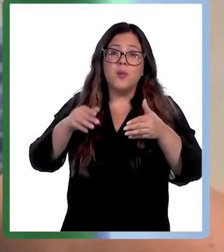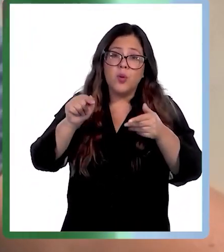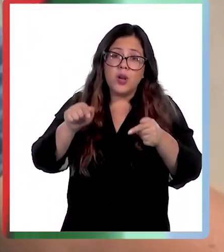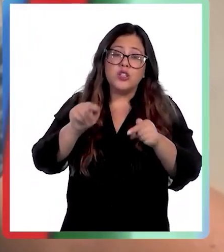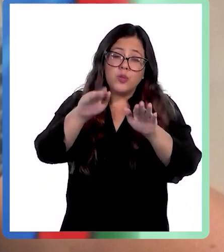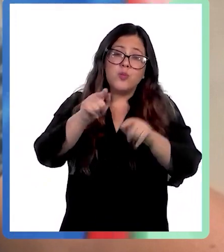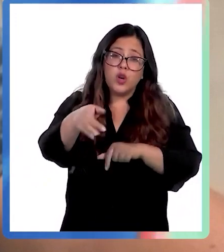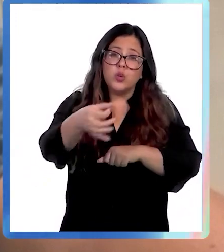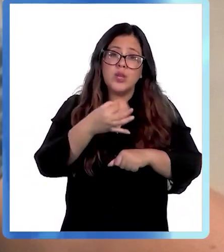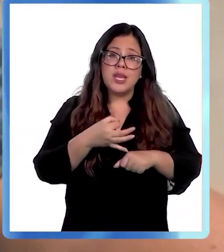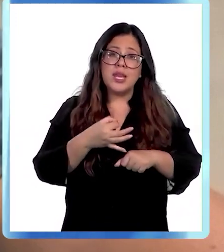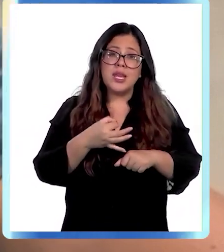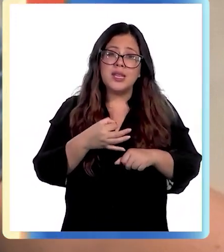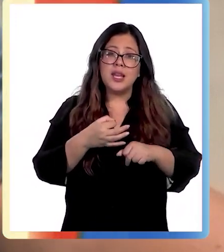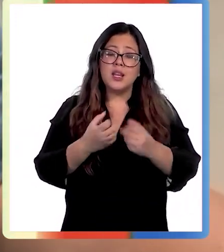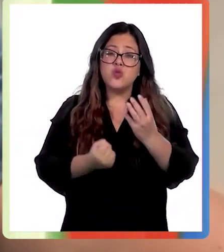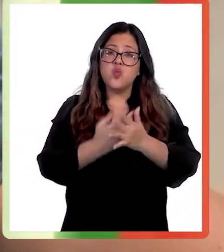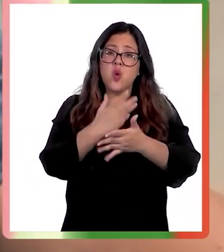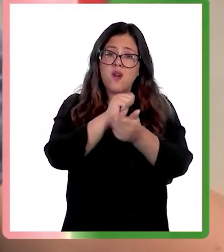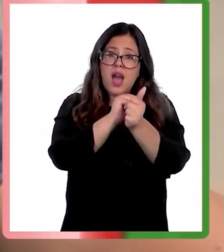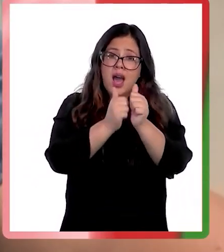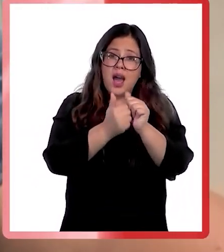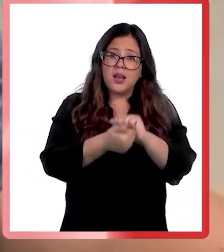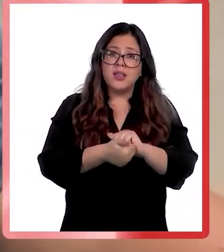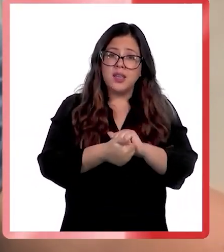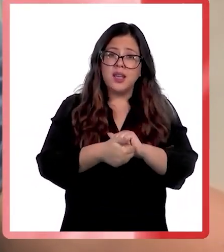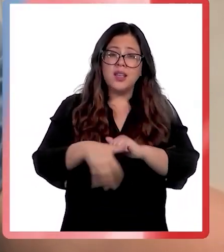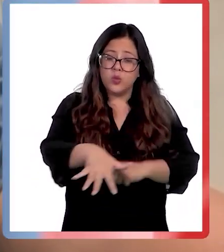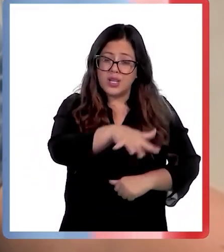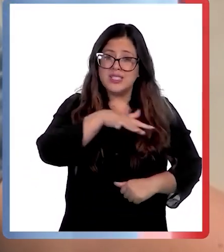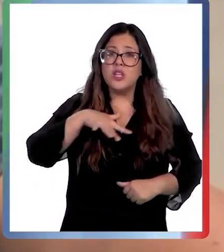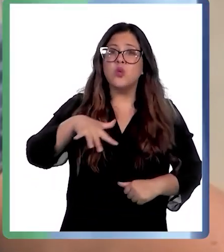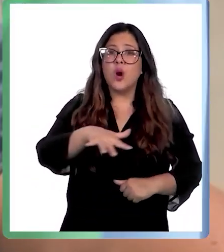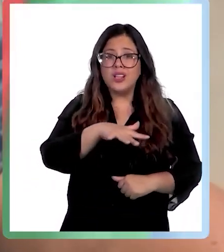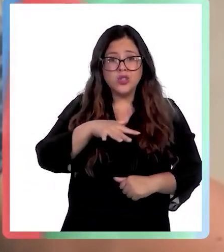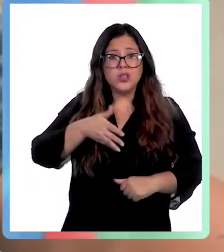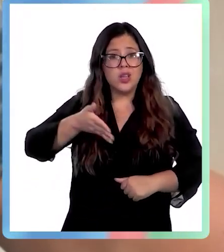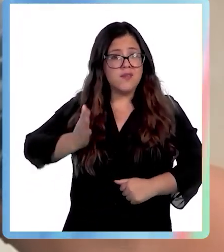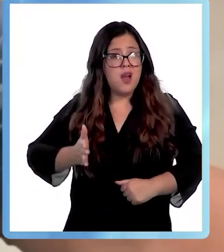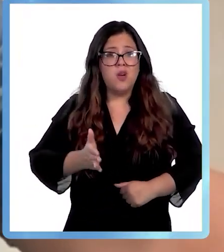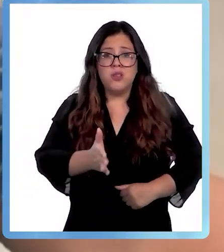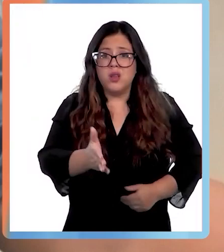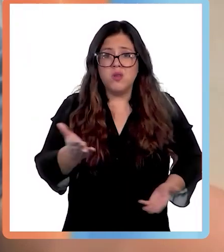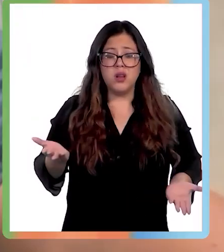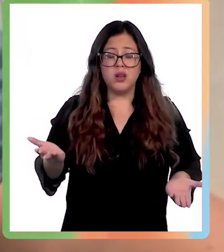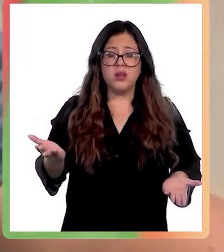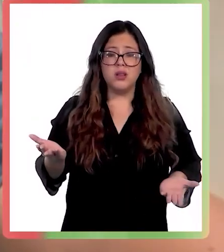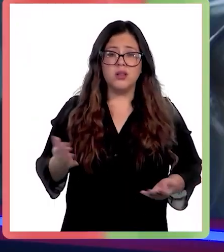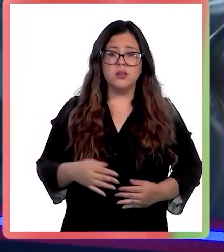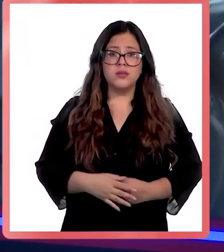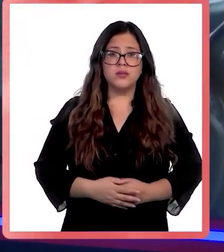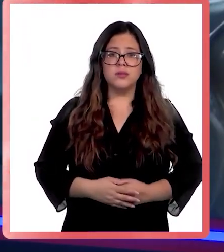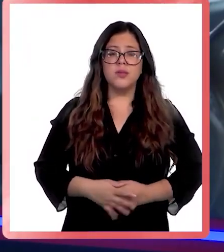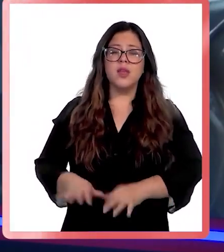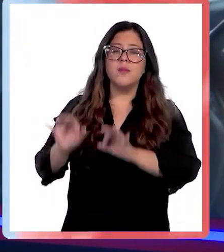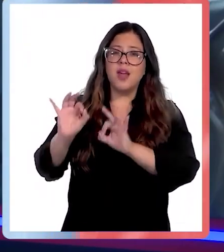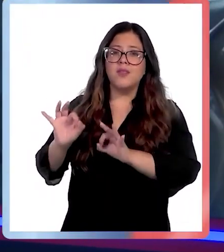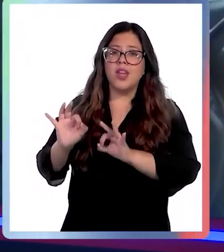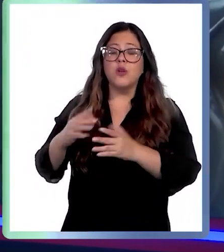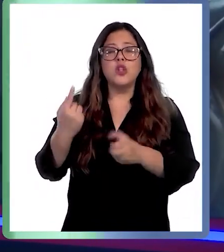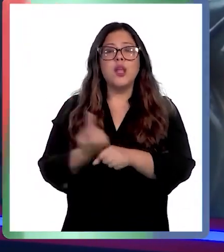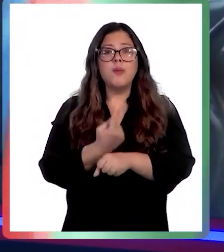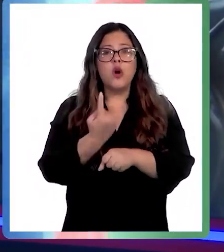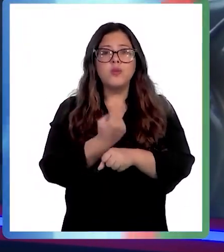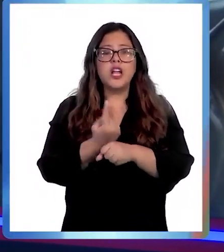tú dijiste, adaptabilidad a una nueva condición que llegó para quedarse o que va a estar por mucho tiempo con nosotros. Perfecto,